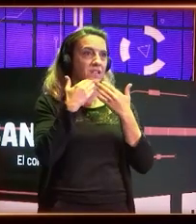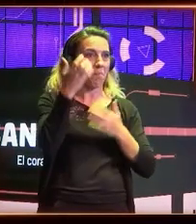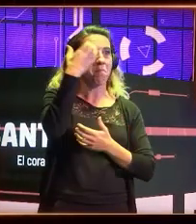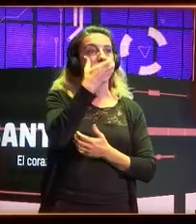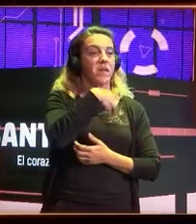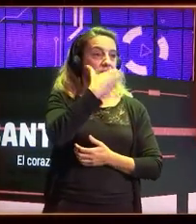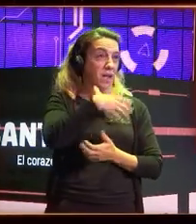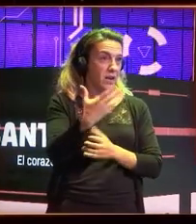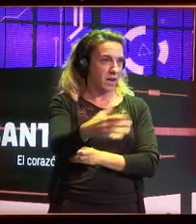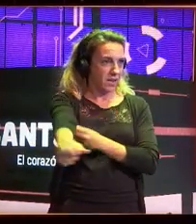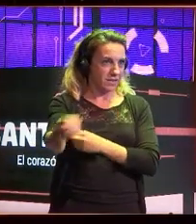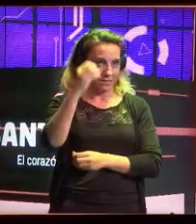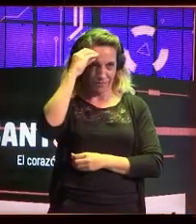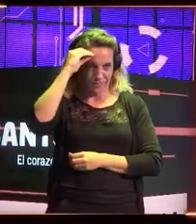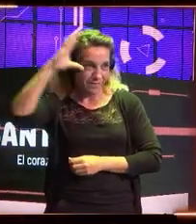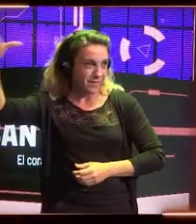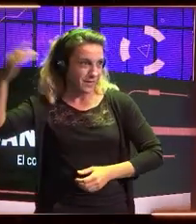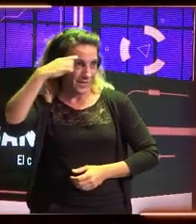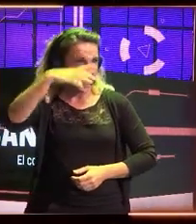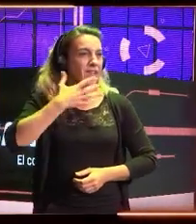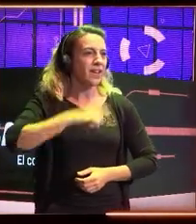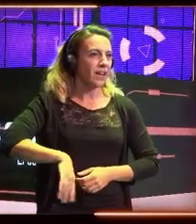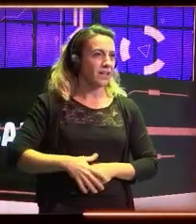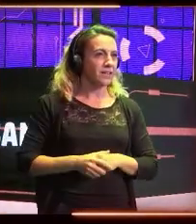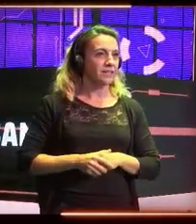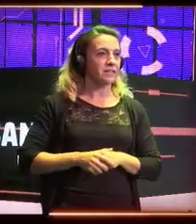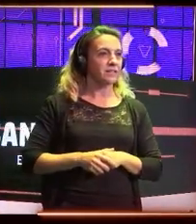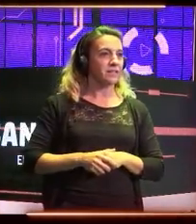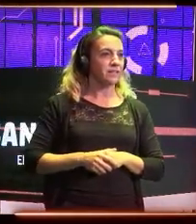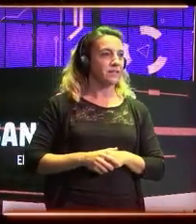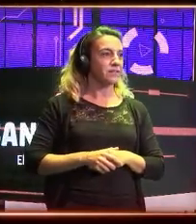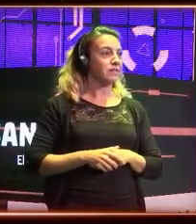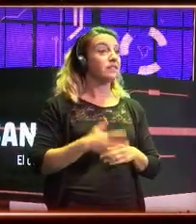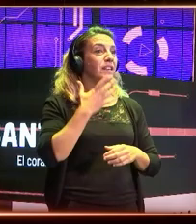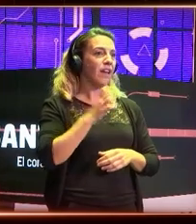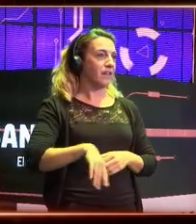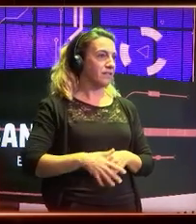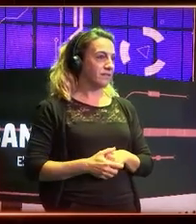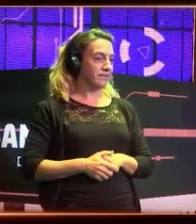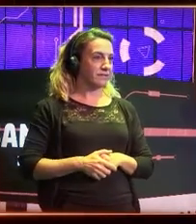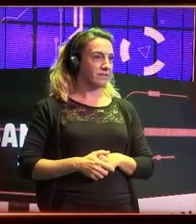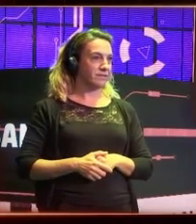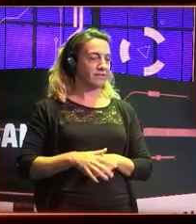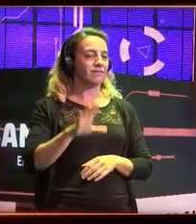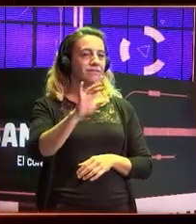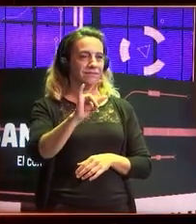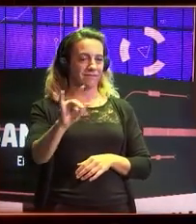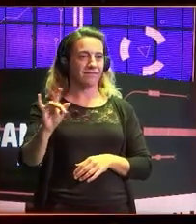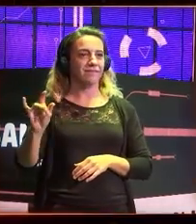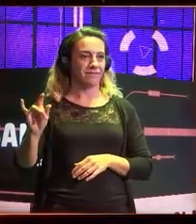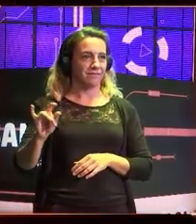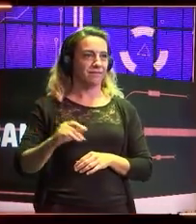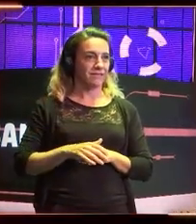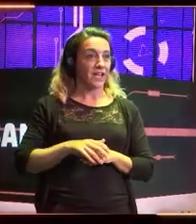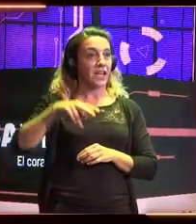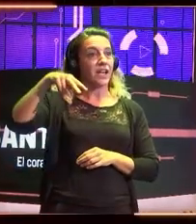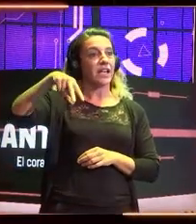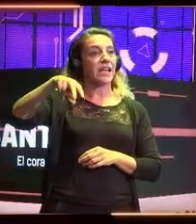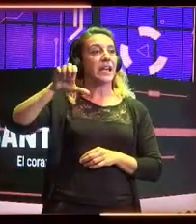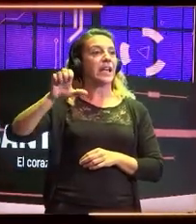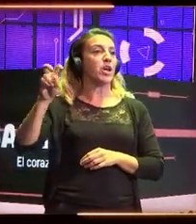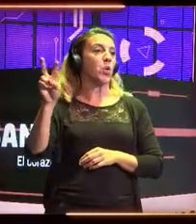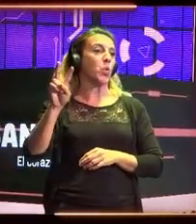genio no saben de quién estoy hablando sí quién Sí si Isaac Newton